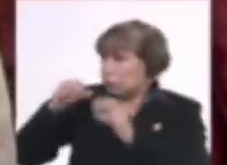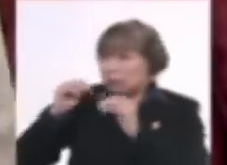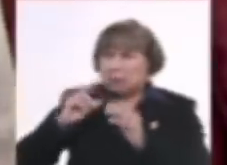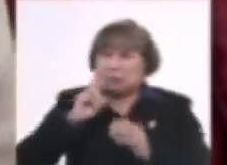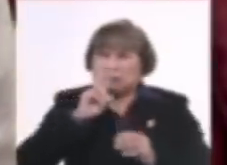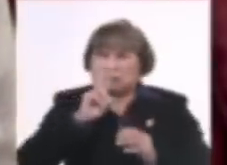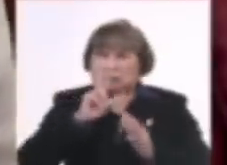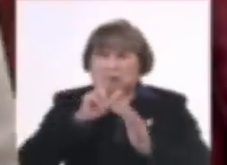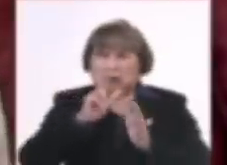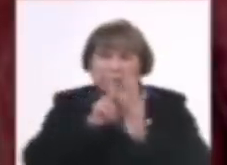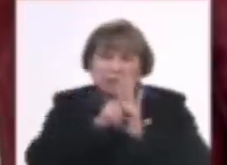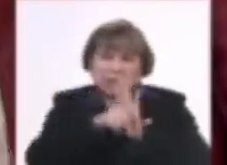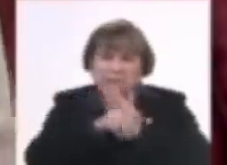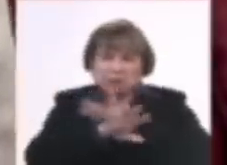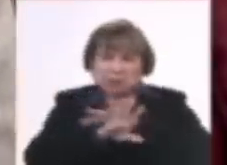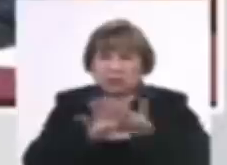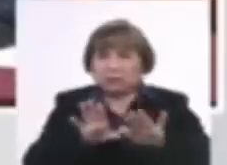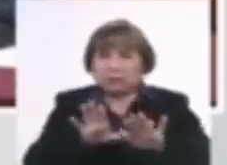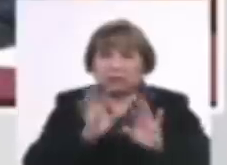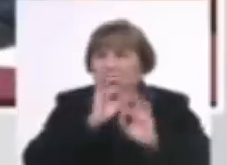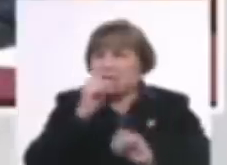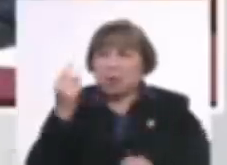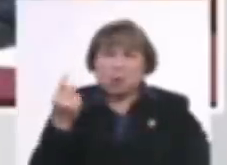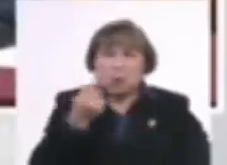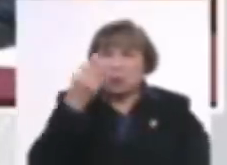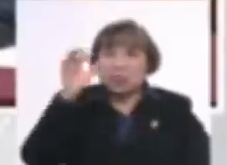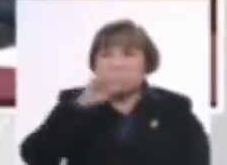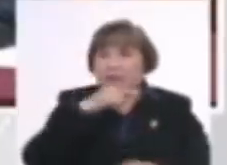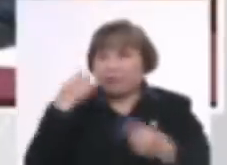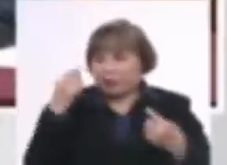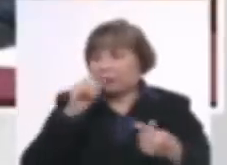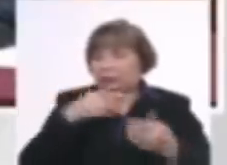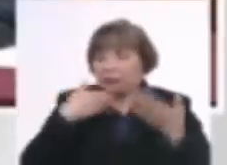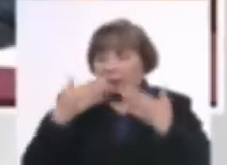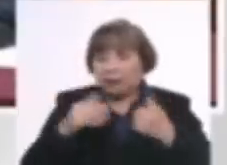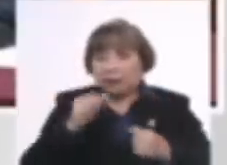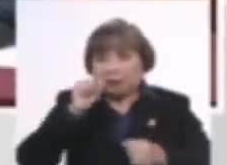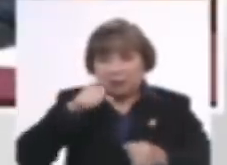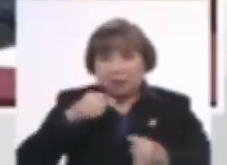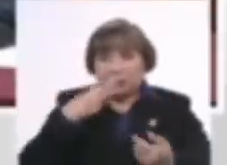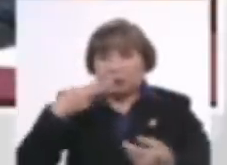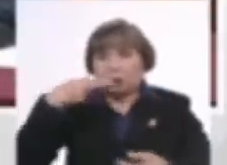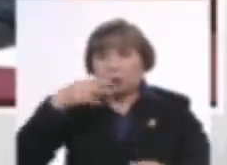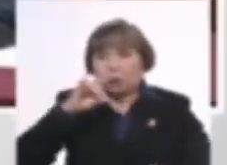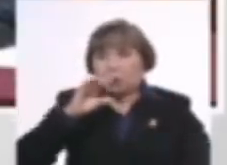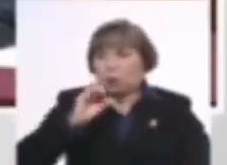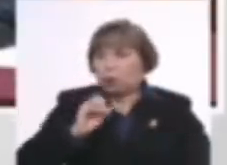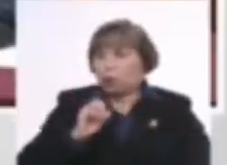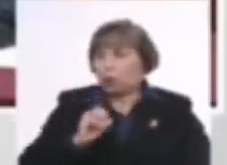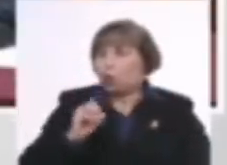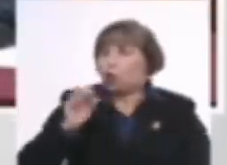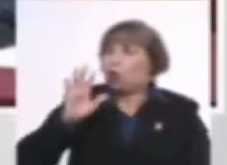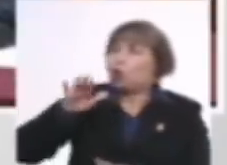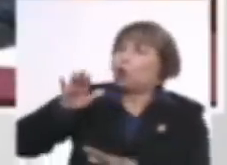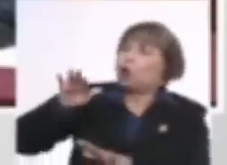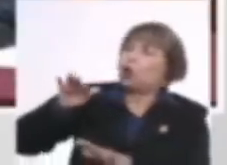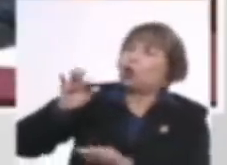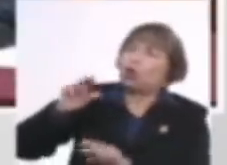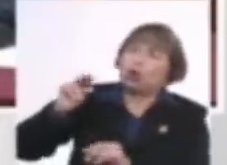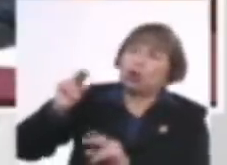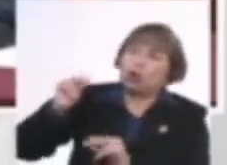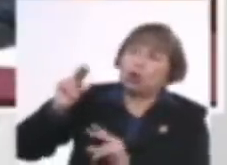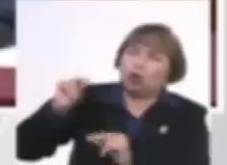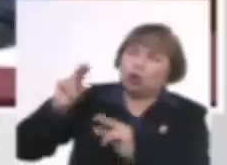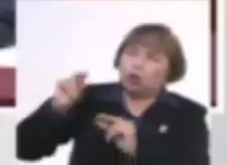minutos, 3 minutos? 3 minutos a lo máximo. ¿Y es la única vez que usted dialoga, sí, con Hugo Espino y con Angie Espino? No, con Hugo